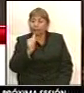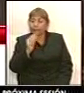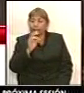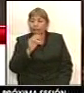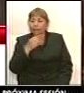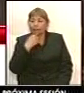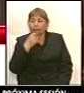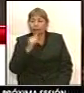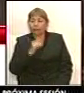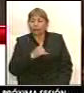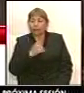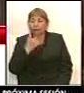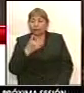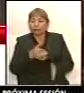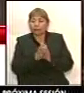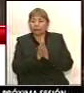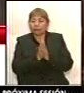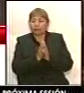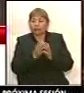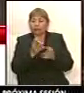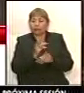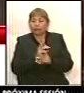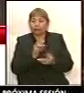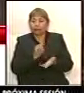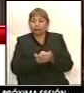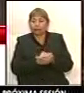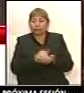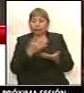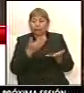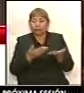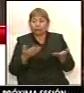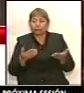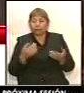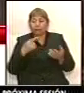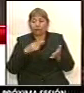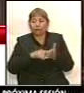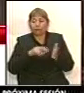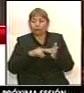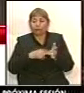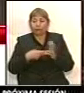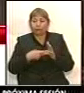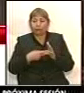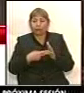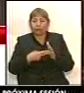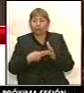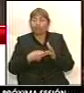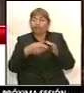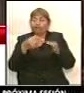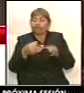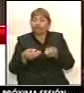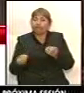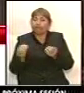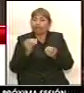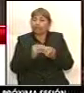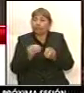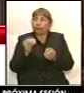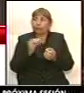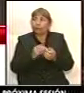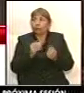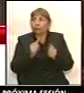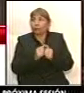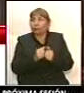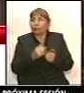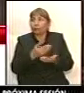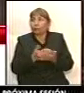autor, ha podido advertir que esto se refleja pues a una primera disposición complementaria final del dictamen